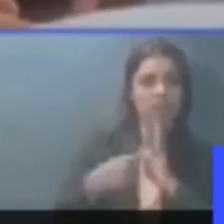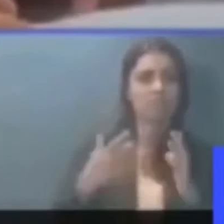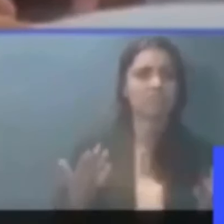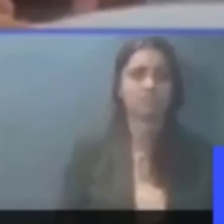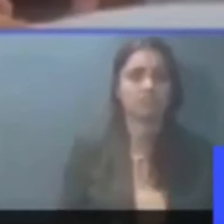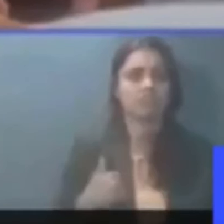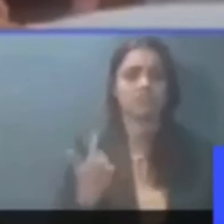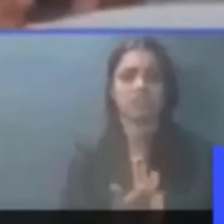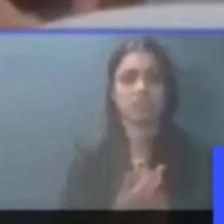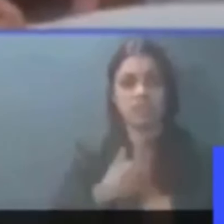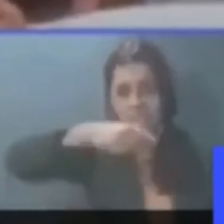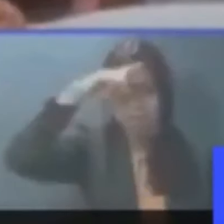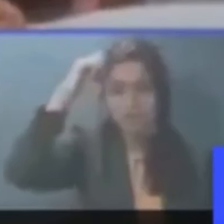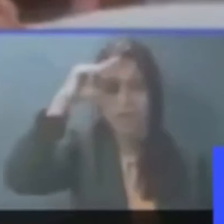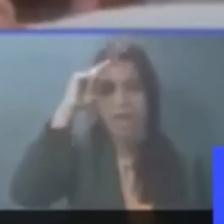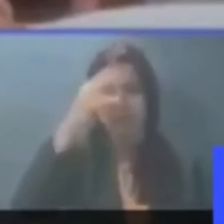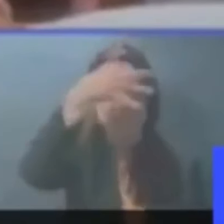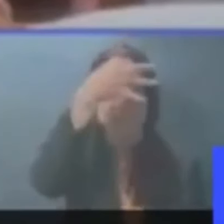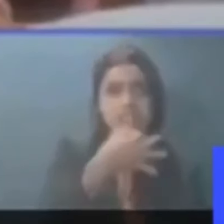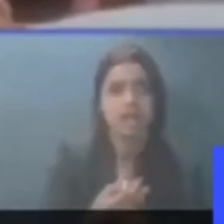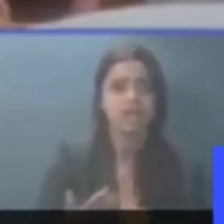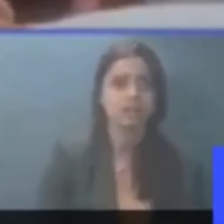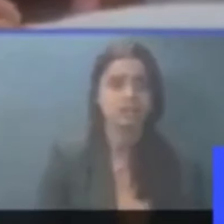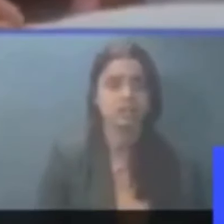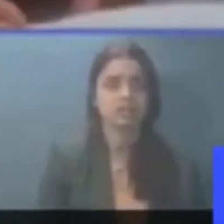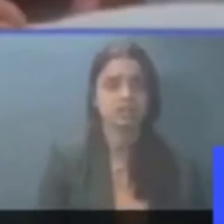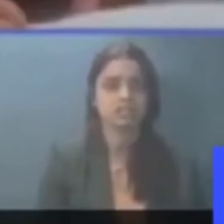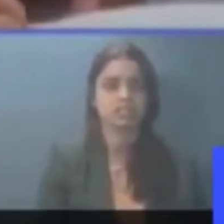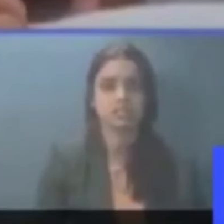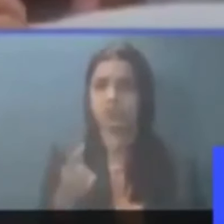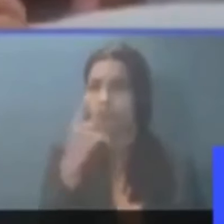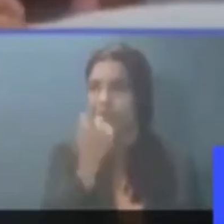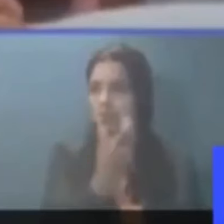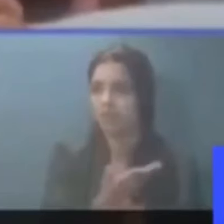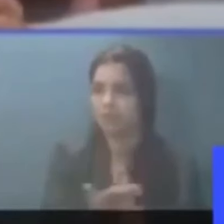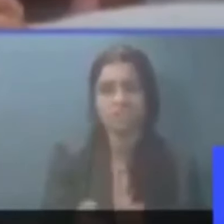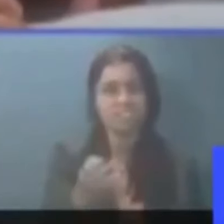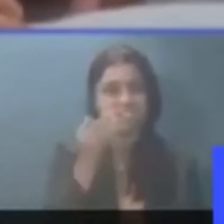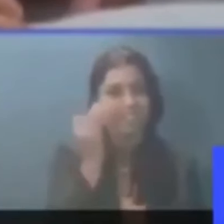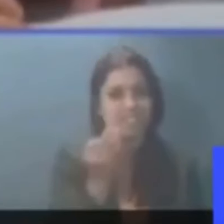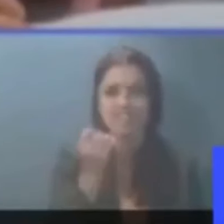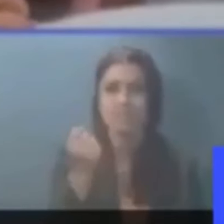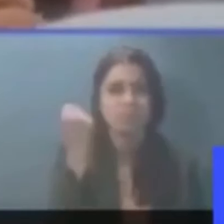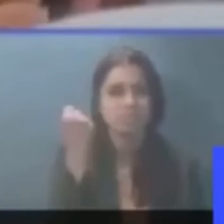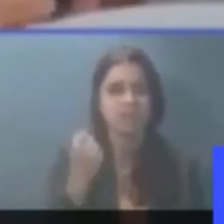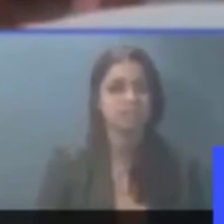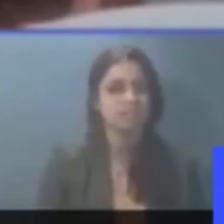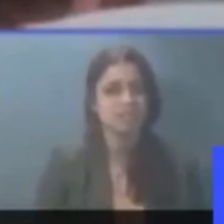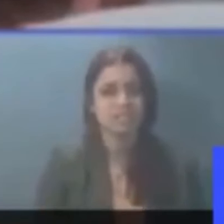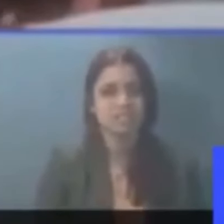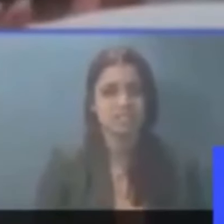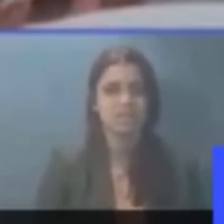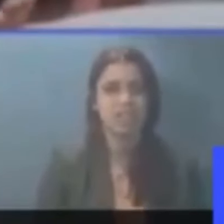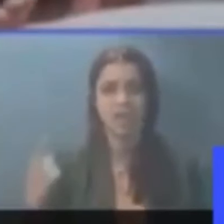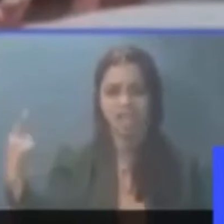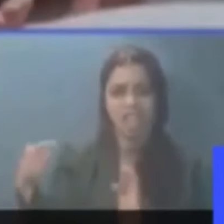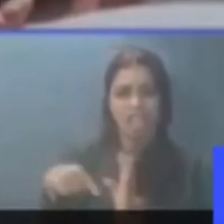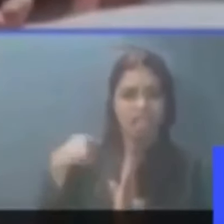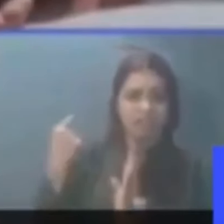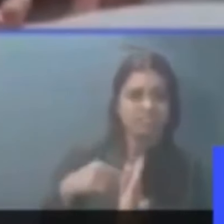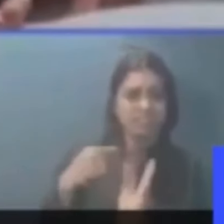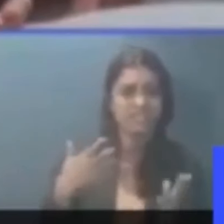Si estamos trabajando seriamente para una cosa tan importante, nos están